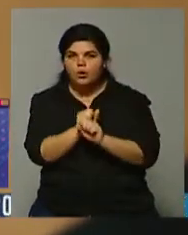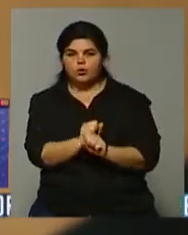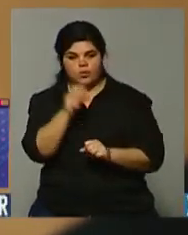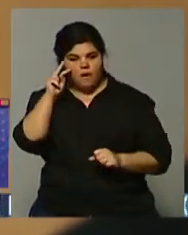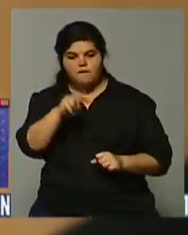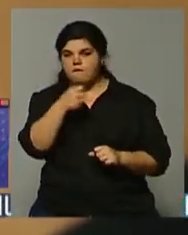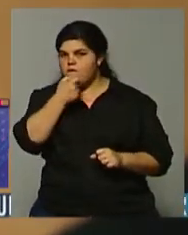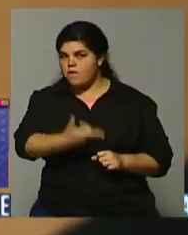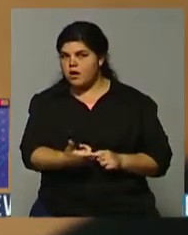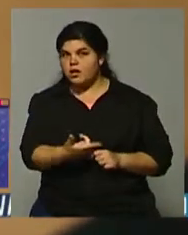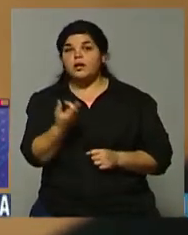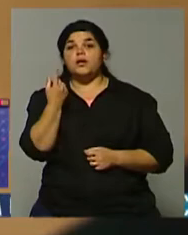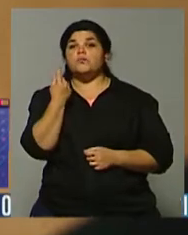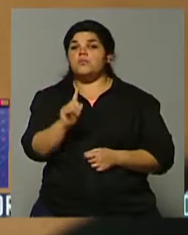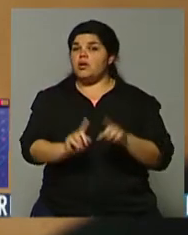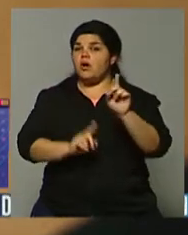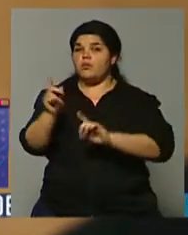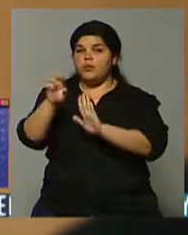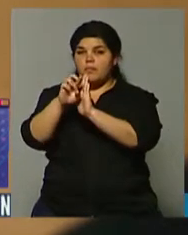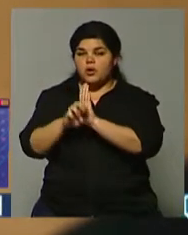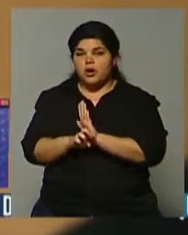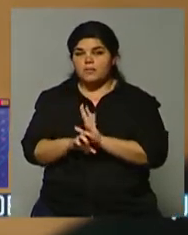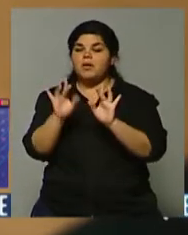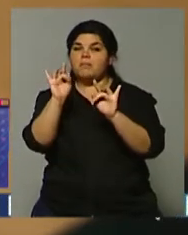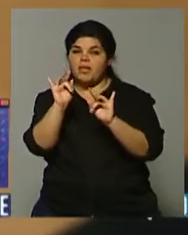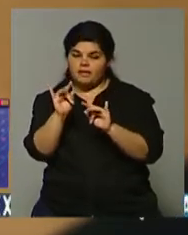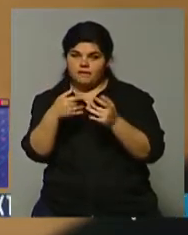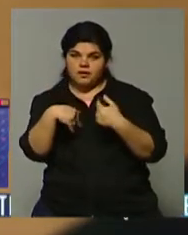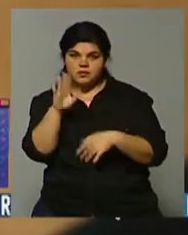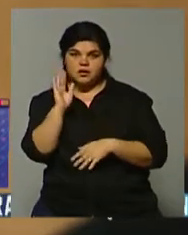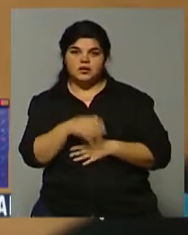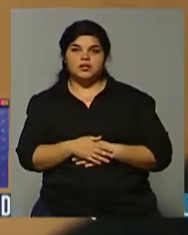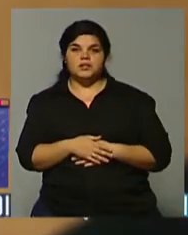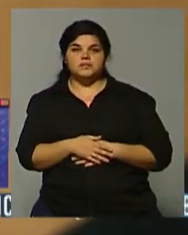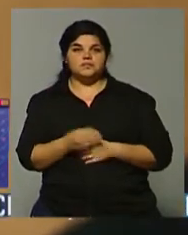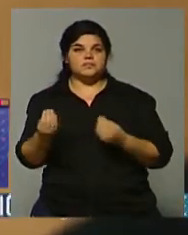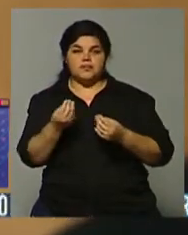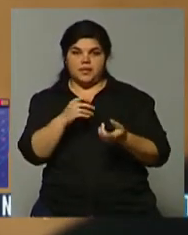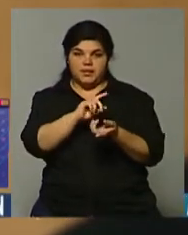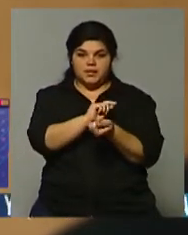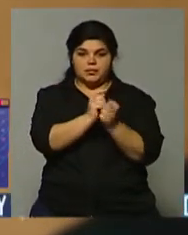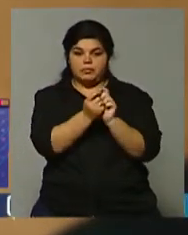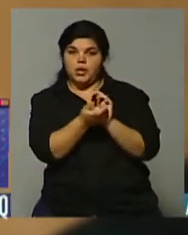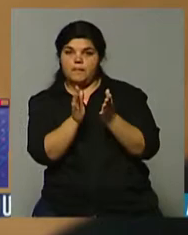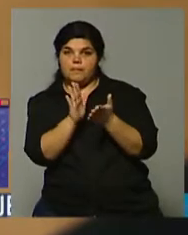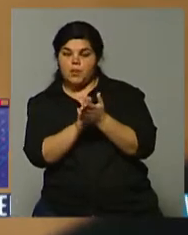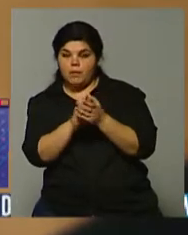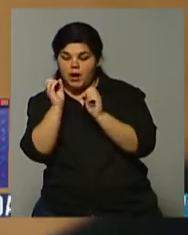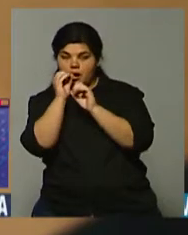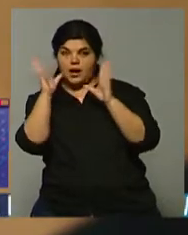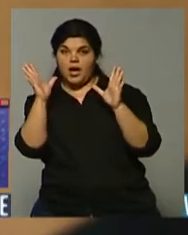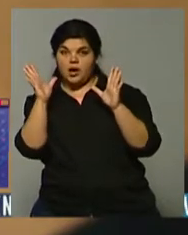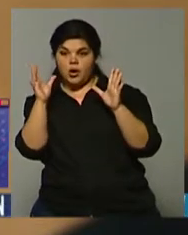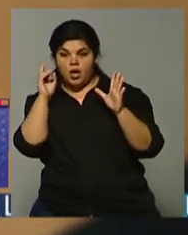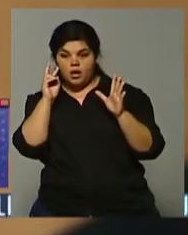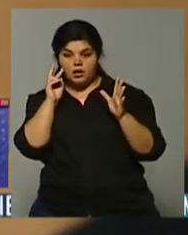en algunas aplicaciones el modo oscuro es complicado, pero hacé esa prueba de pasarte al modo claro y cuando lo veas en modo claro es como que te va medio